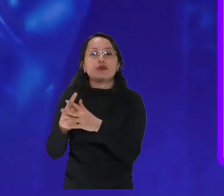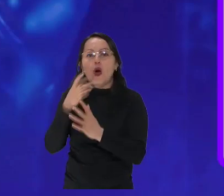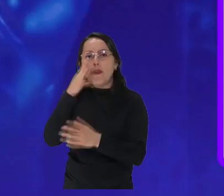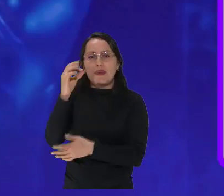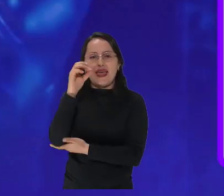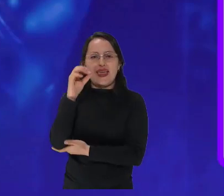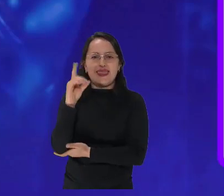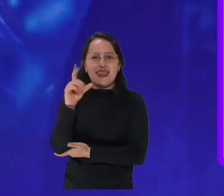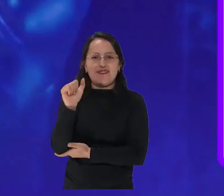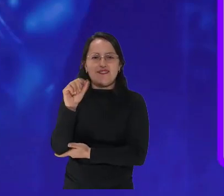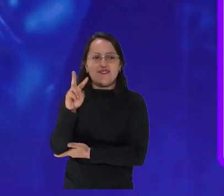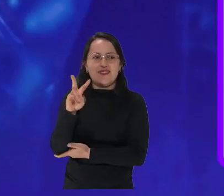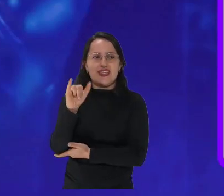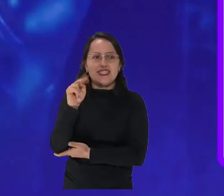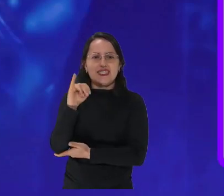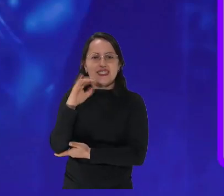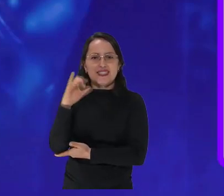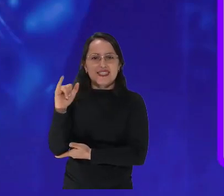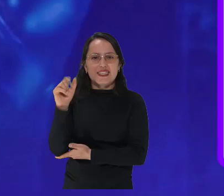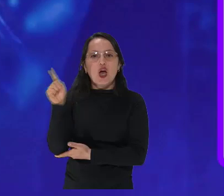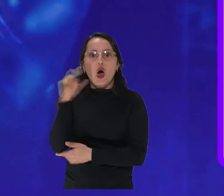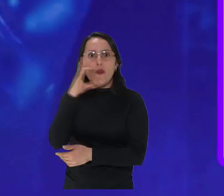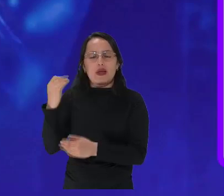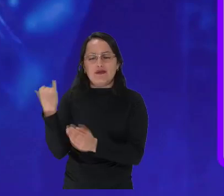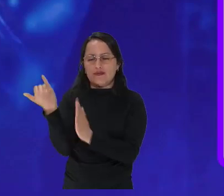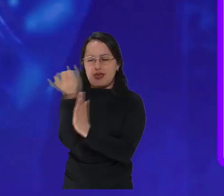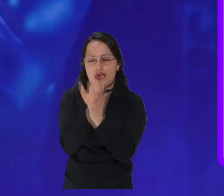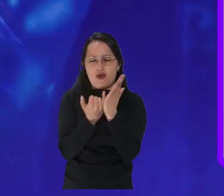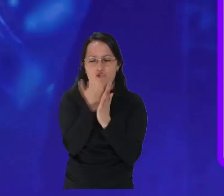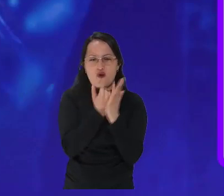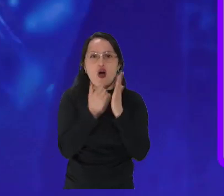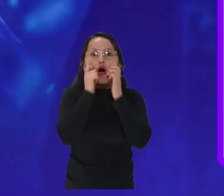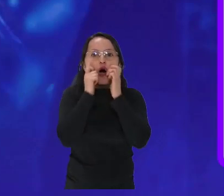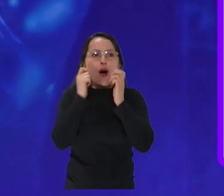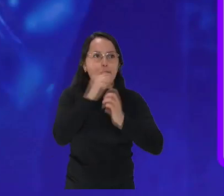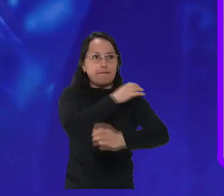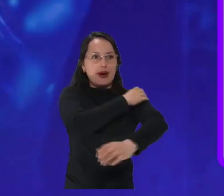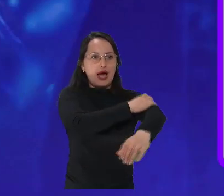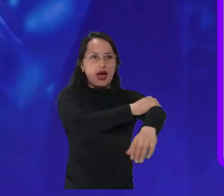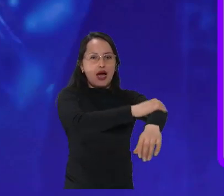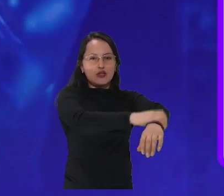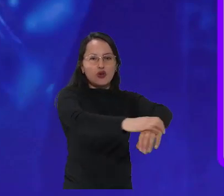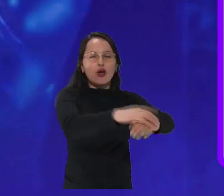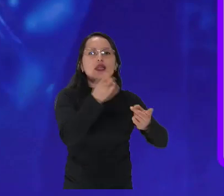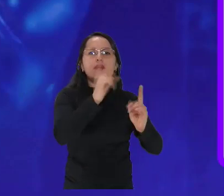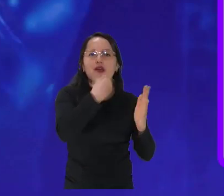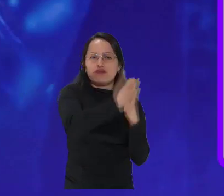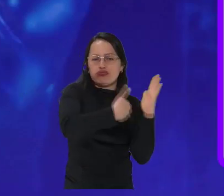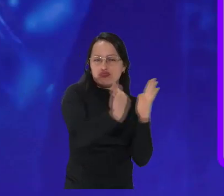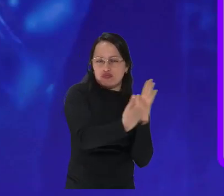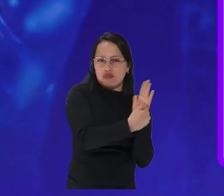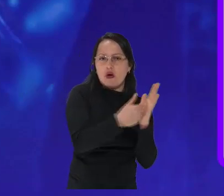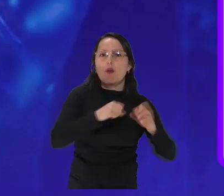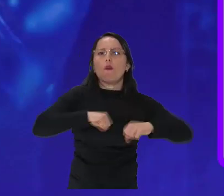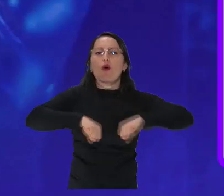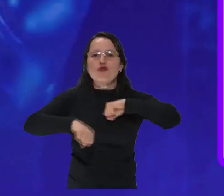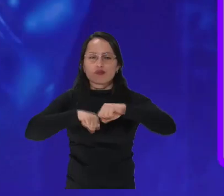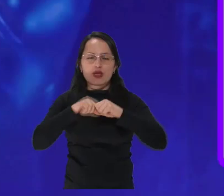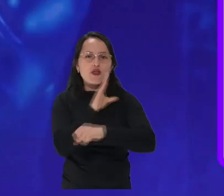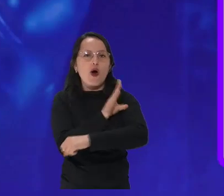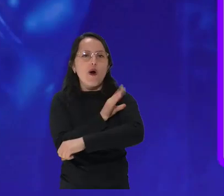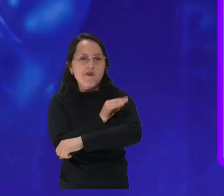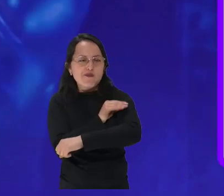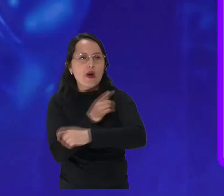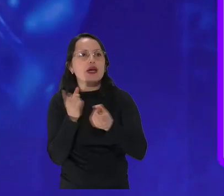da Vinci y hace ese espectacular dibujo de la anatomía del brazo, y documenta muy bien los movimientos de los músculos y